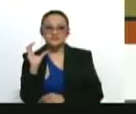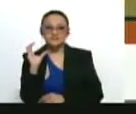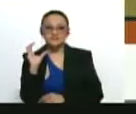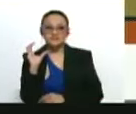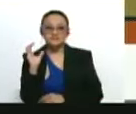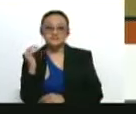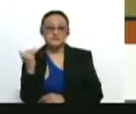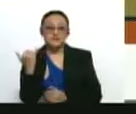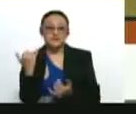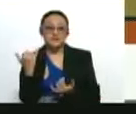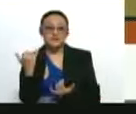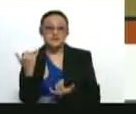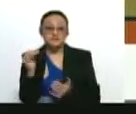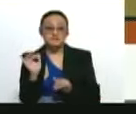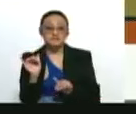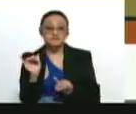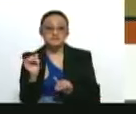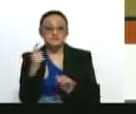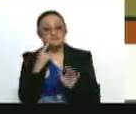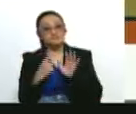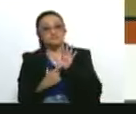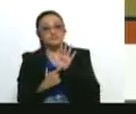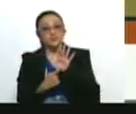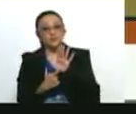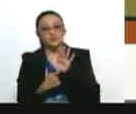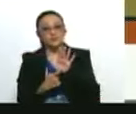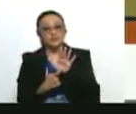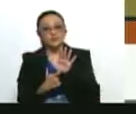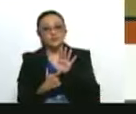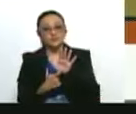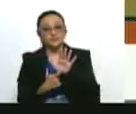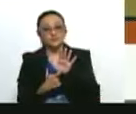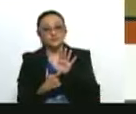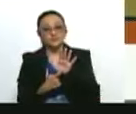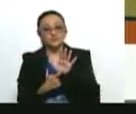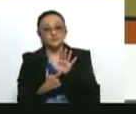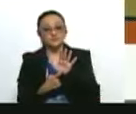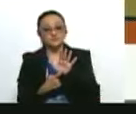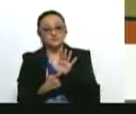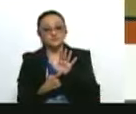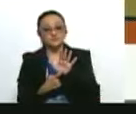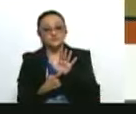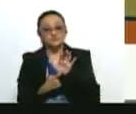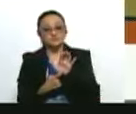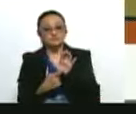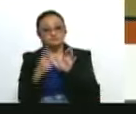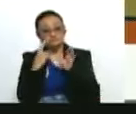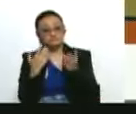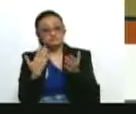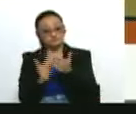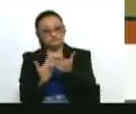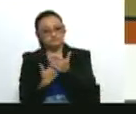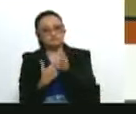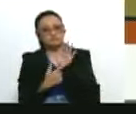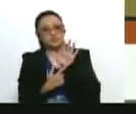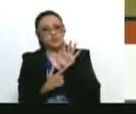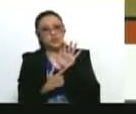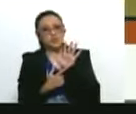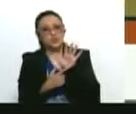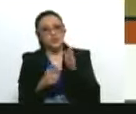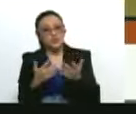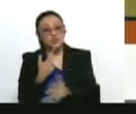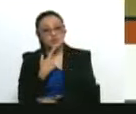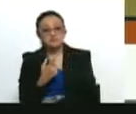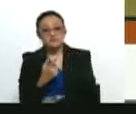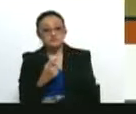Y ahí se les demostró, a ellos por los hechos, que cuando decimos